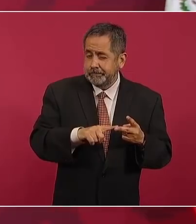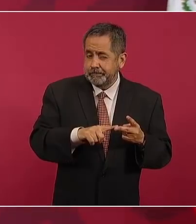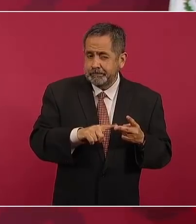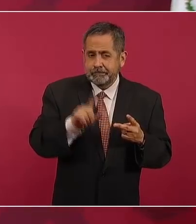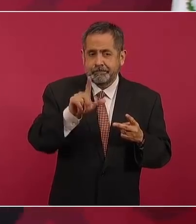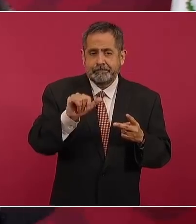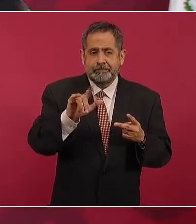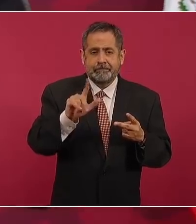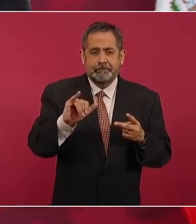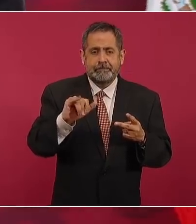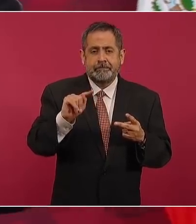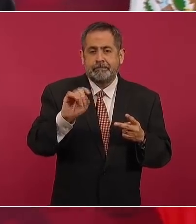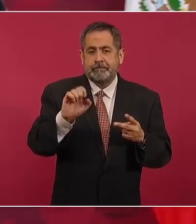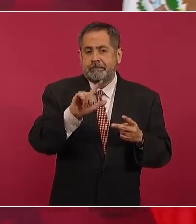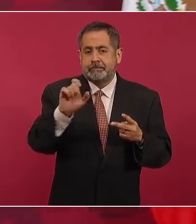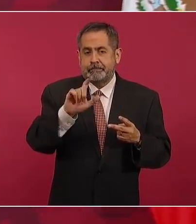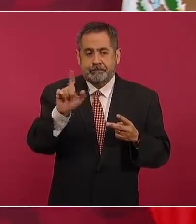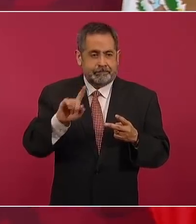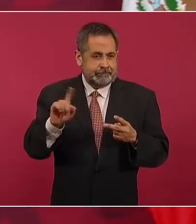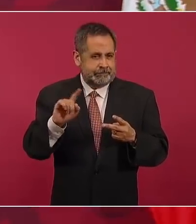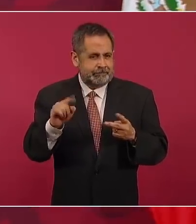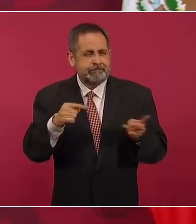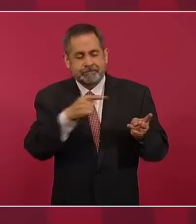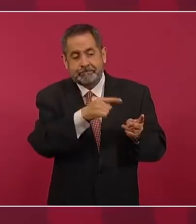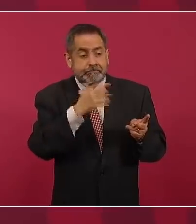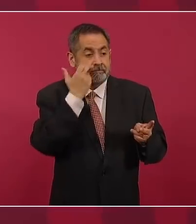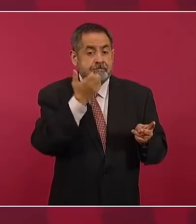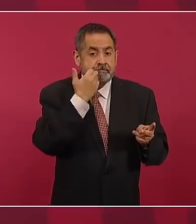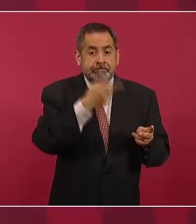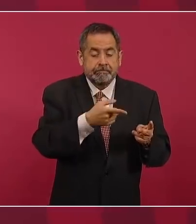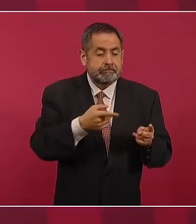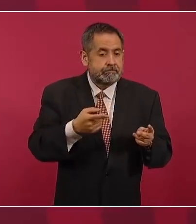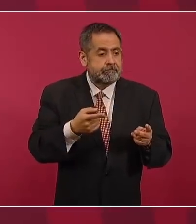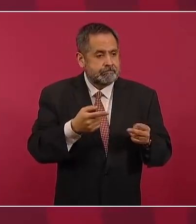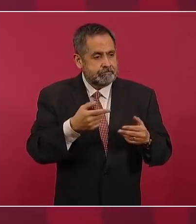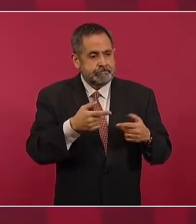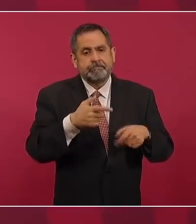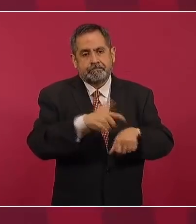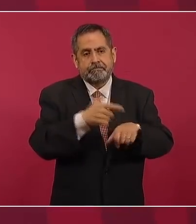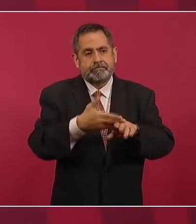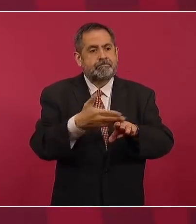Lili Téllez, pues ya es porque se necesita tiempo.